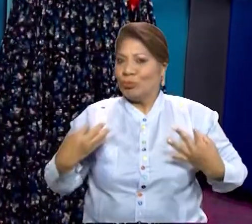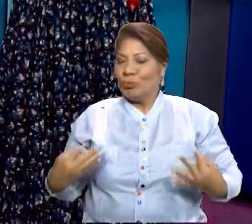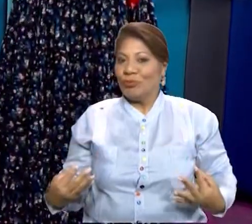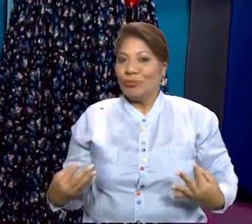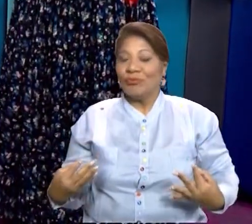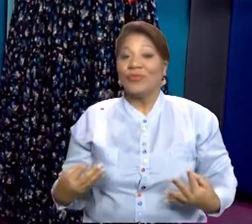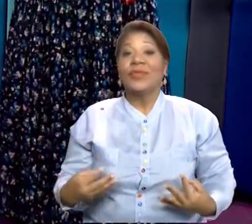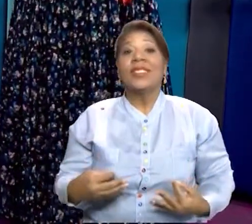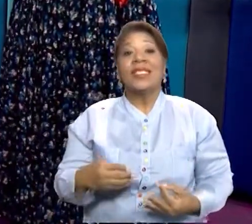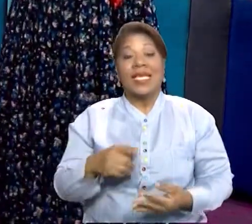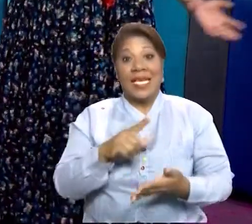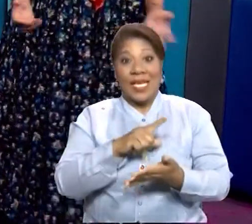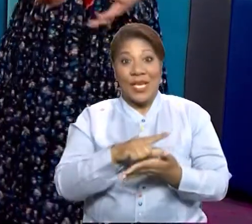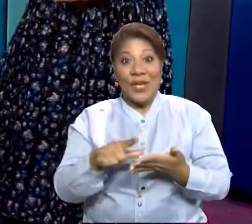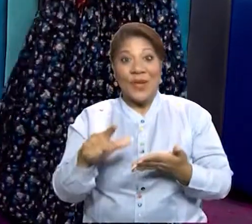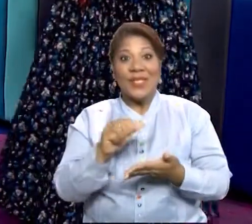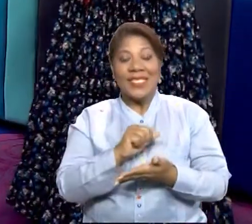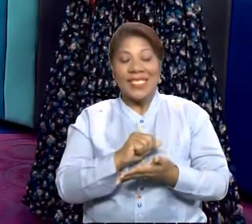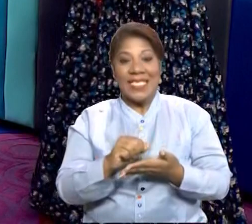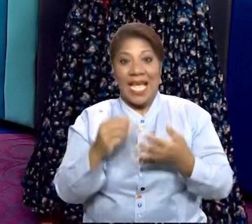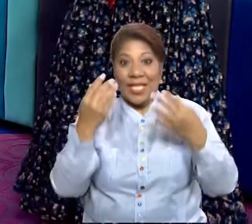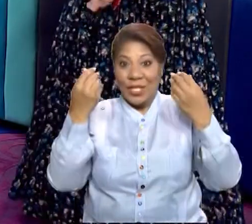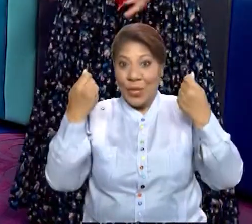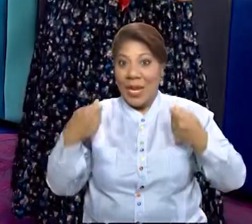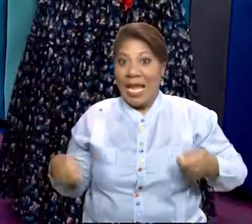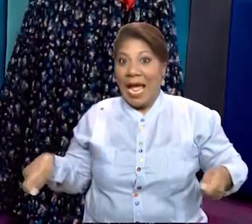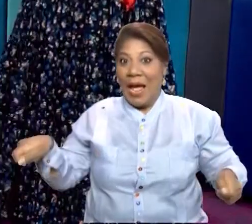montuno santeño. Así que todos